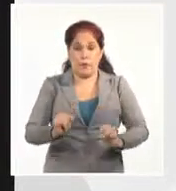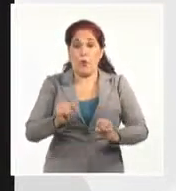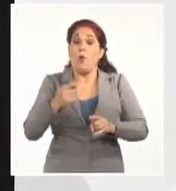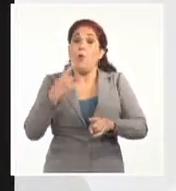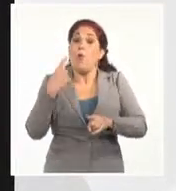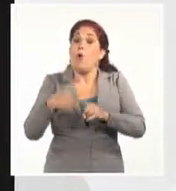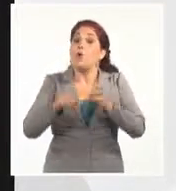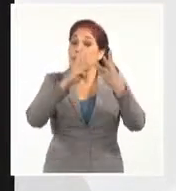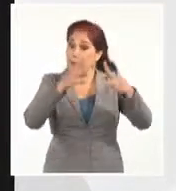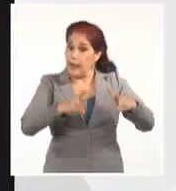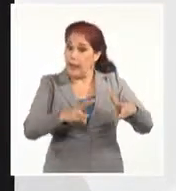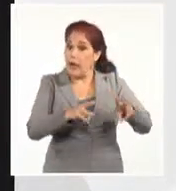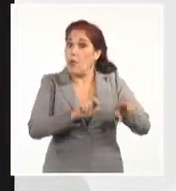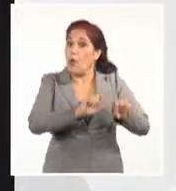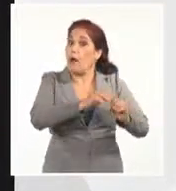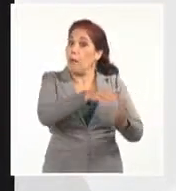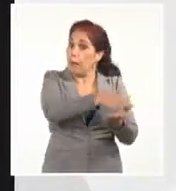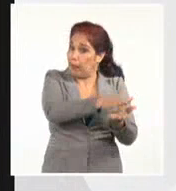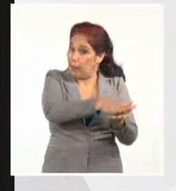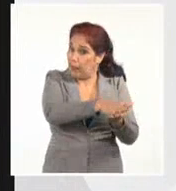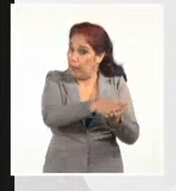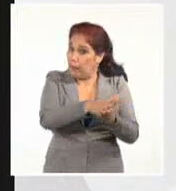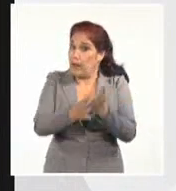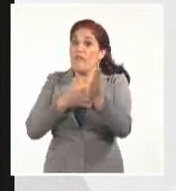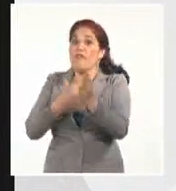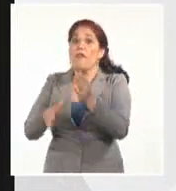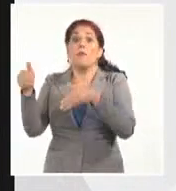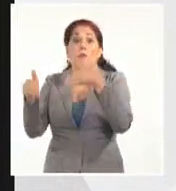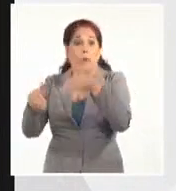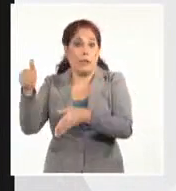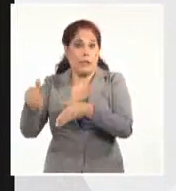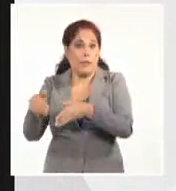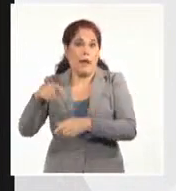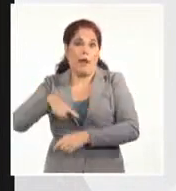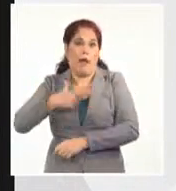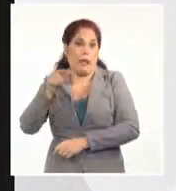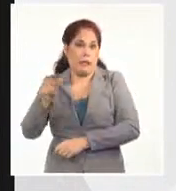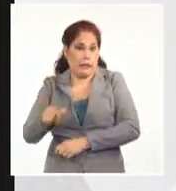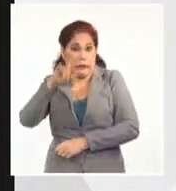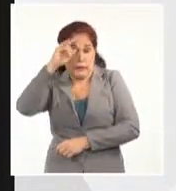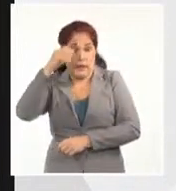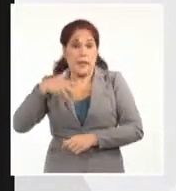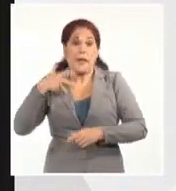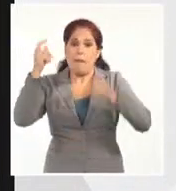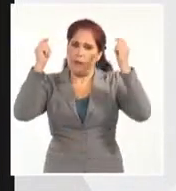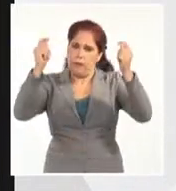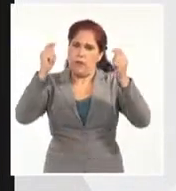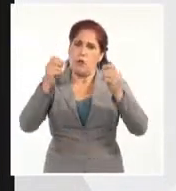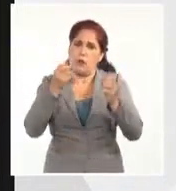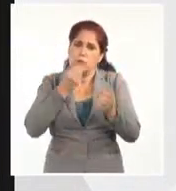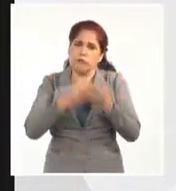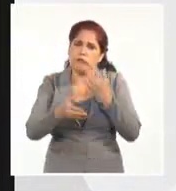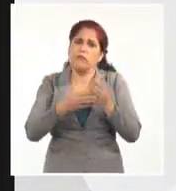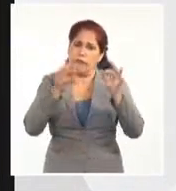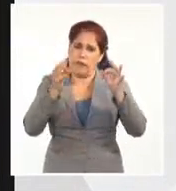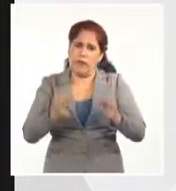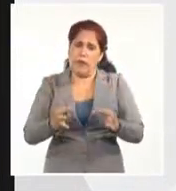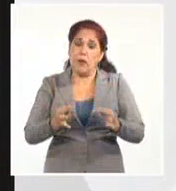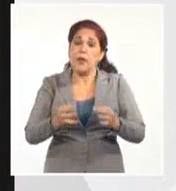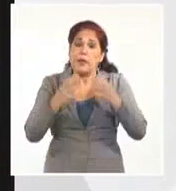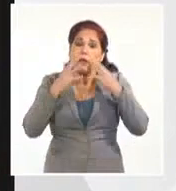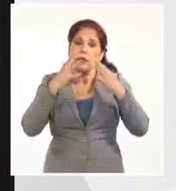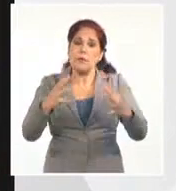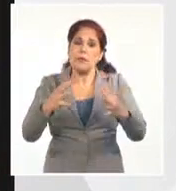sociales. Eso no quiere decir que haya personas reales que han participado, evidentemente, y que las manifestaciones son reales e incluso pueden ser importantes.